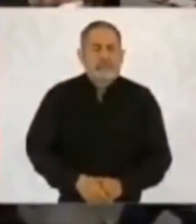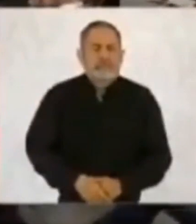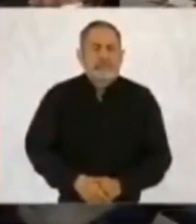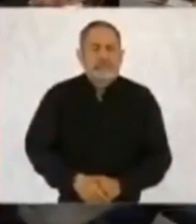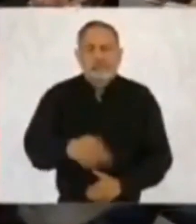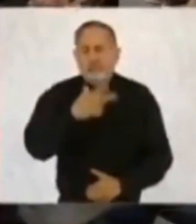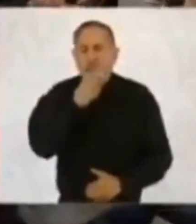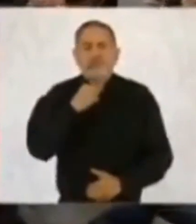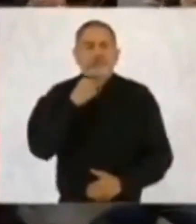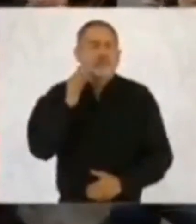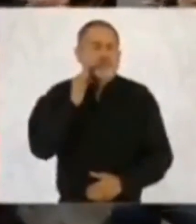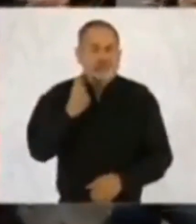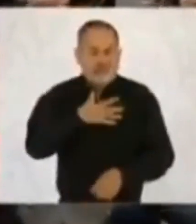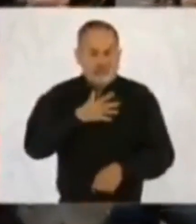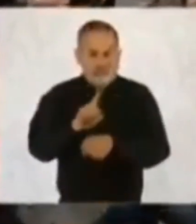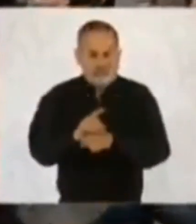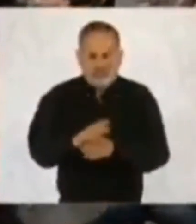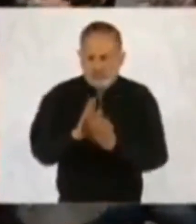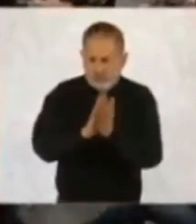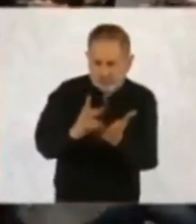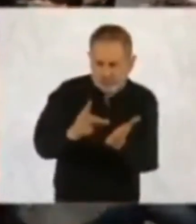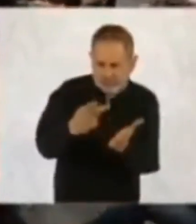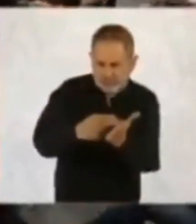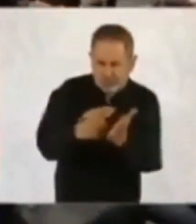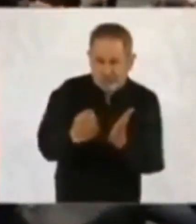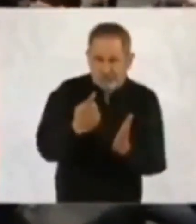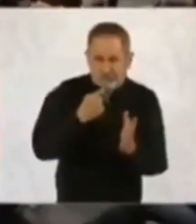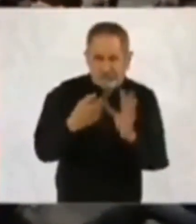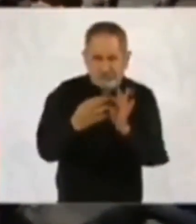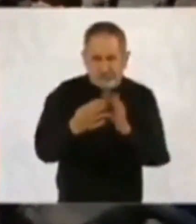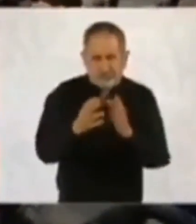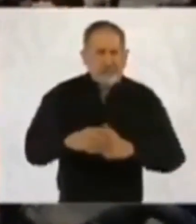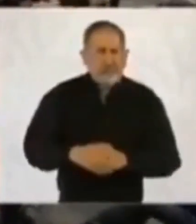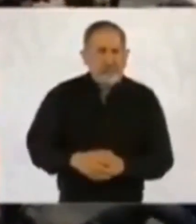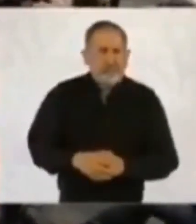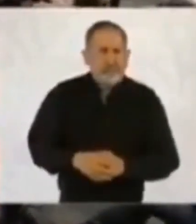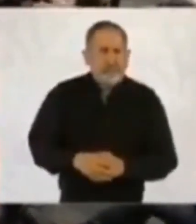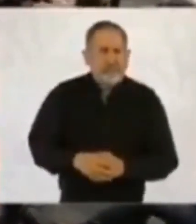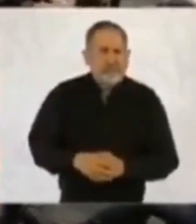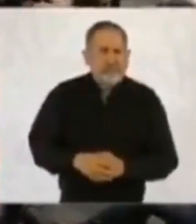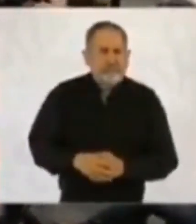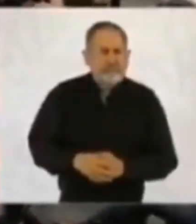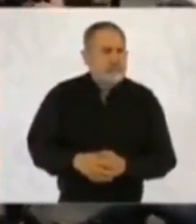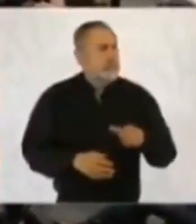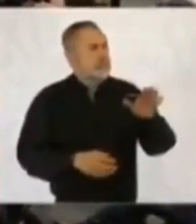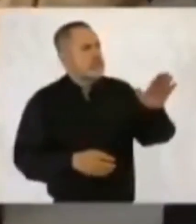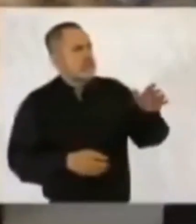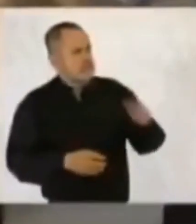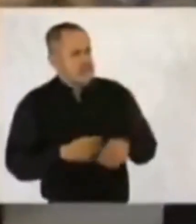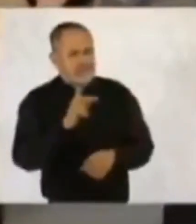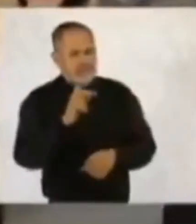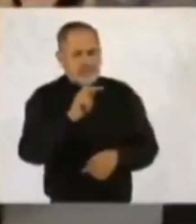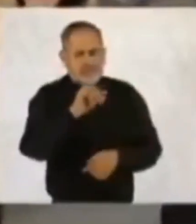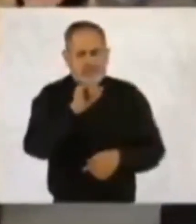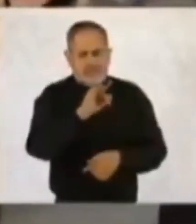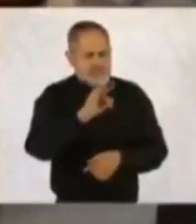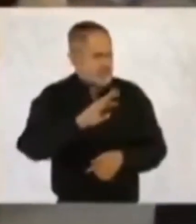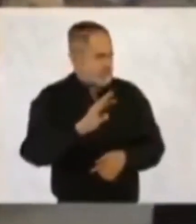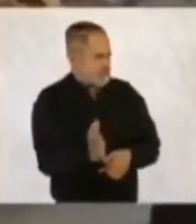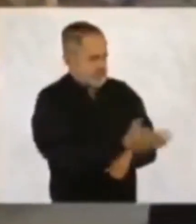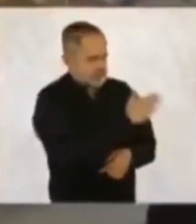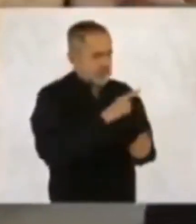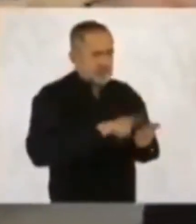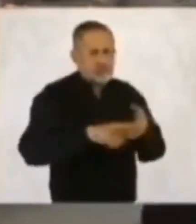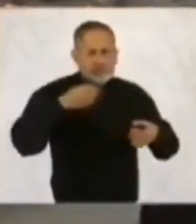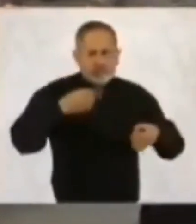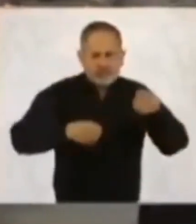Buenos días. No quisiera, por favor, repetirme la pregunta. Que más allá de la renovación del Poder Judicial, en estos casos donde hay una